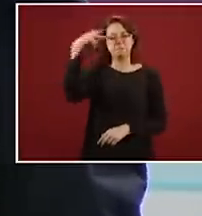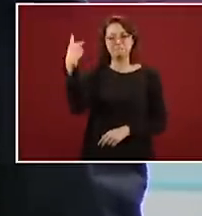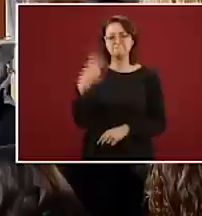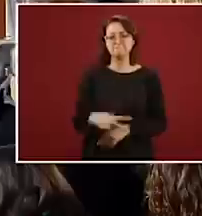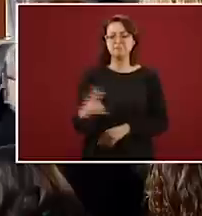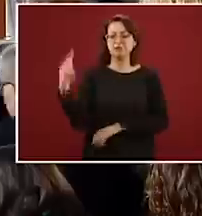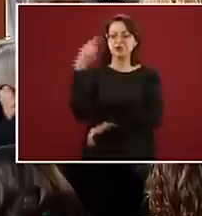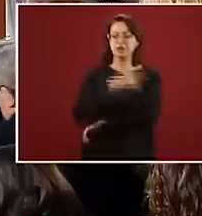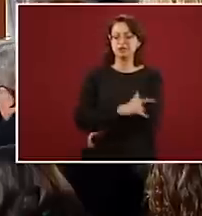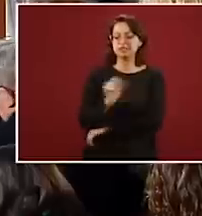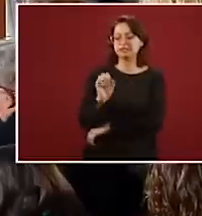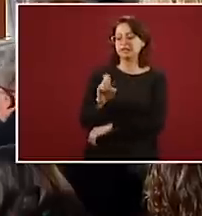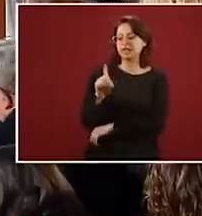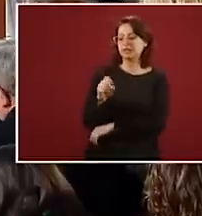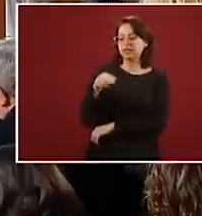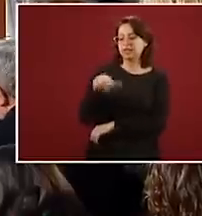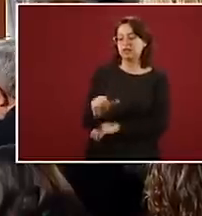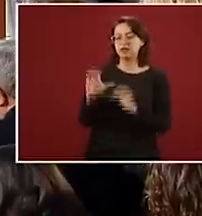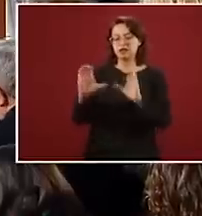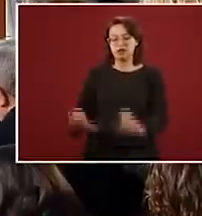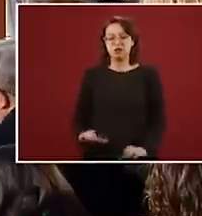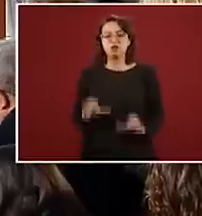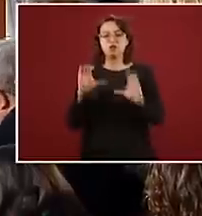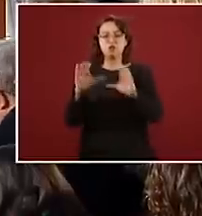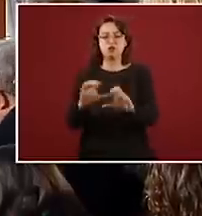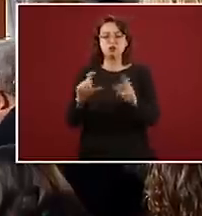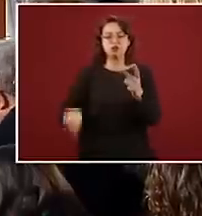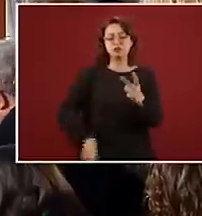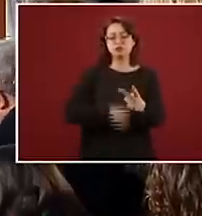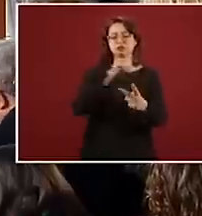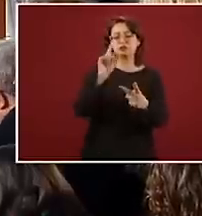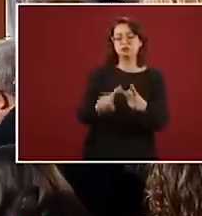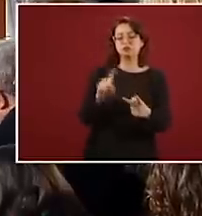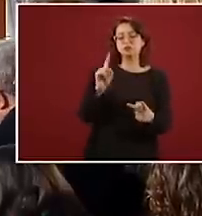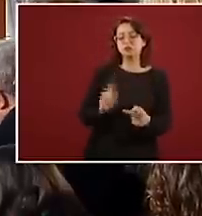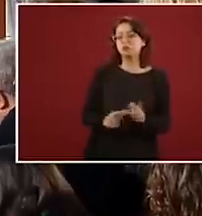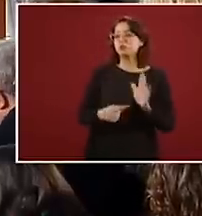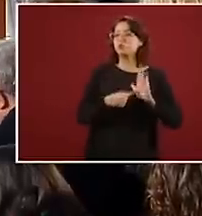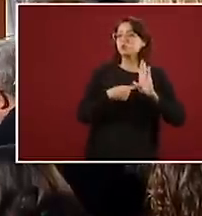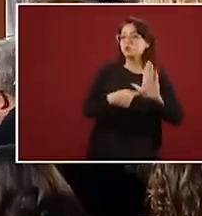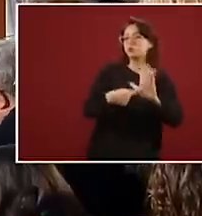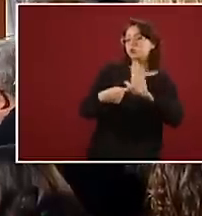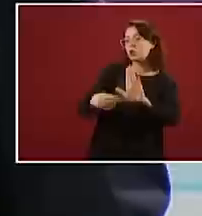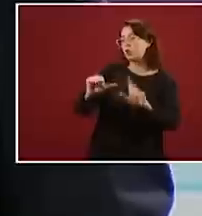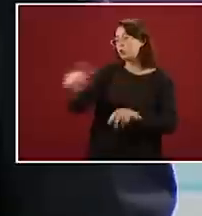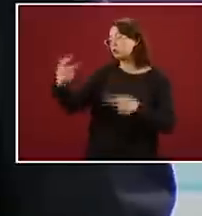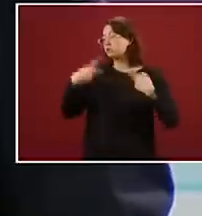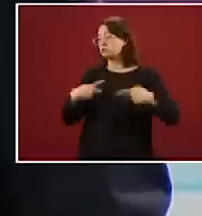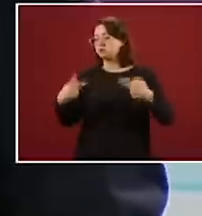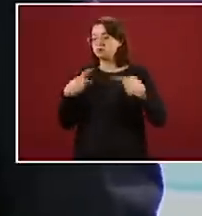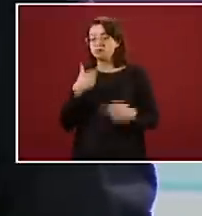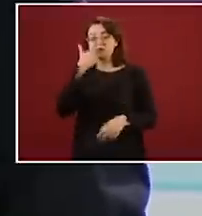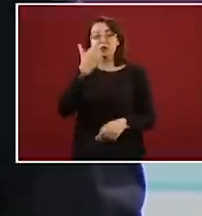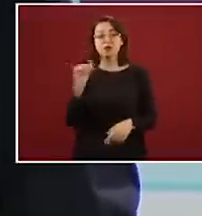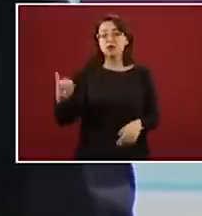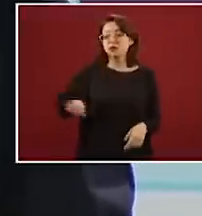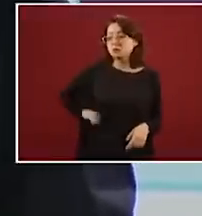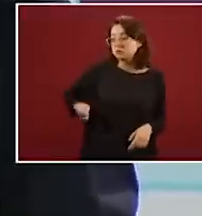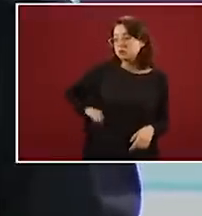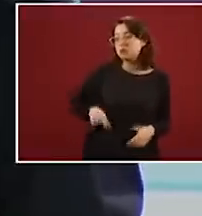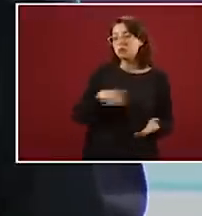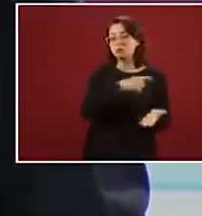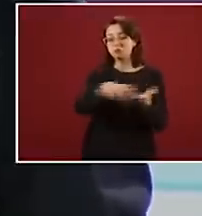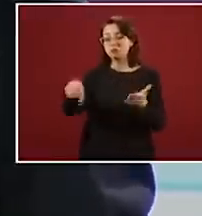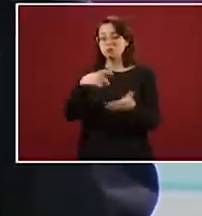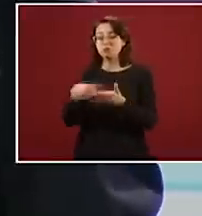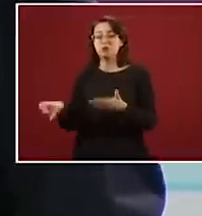dos, exhibirlo en conjunto con las aeronaves que hoy estamos presentando en este primer paquete de venta, y así